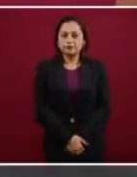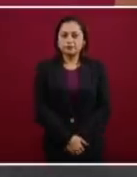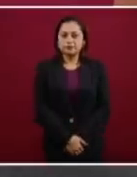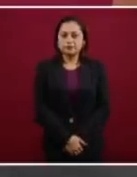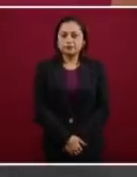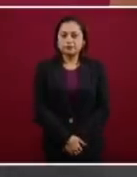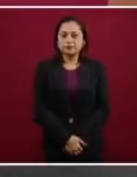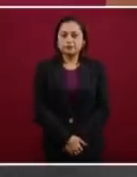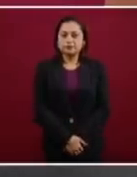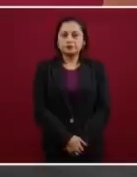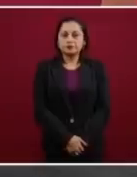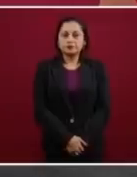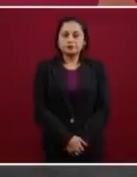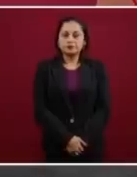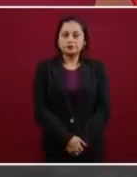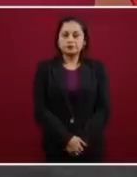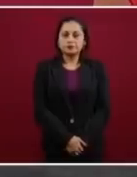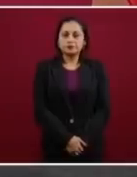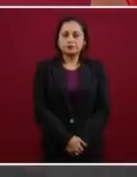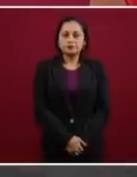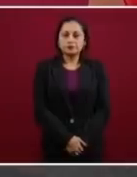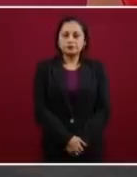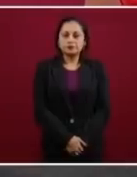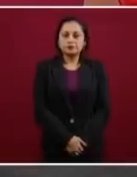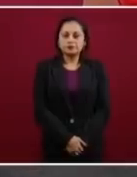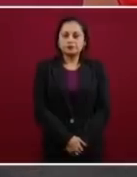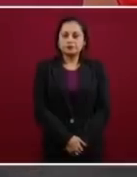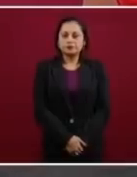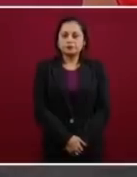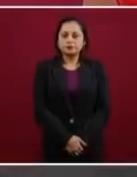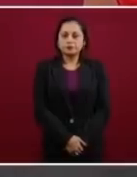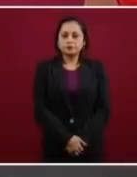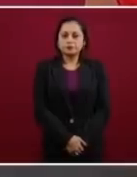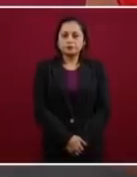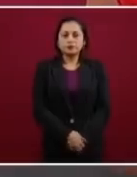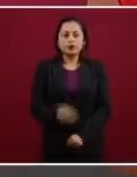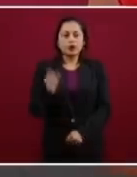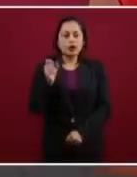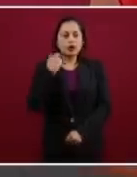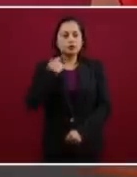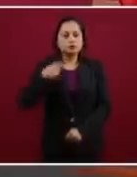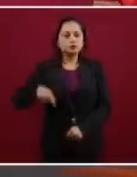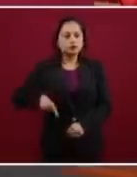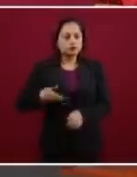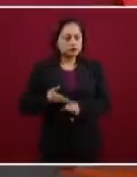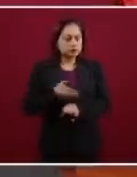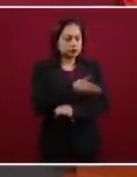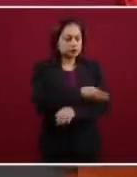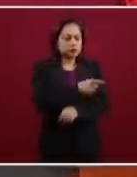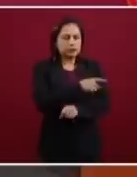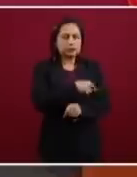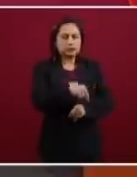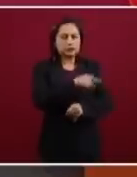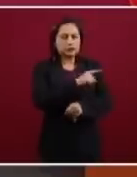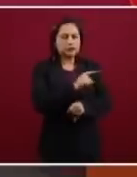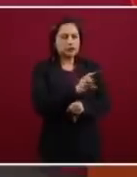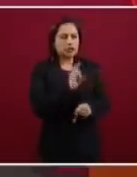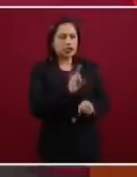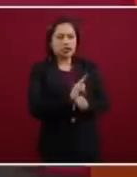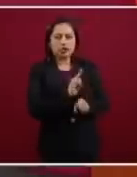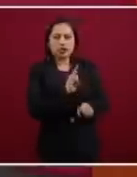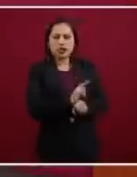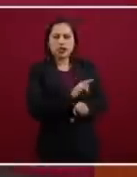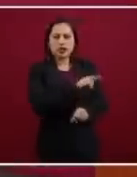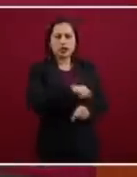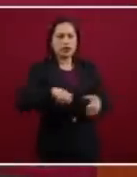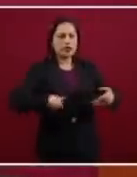mostrar que se detenía líder famoso de la delincuencia